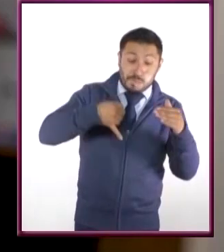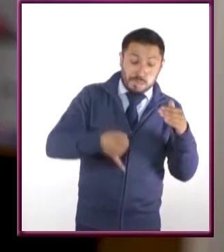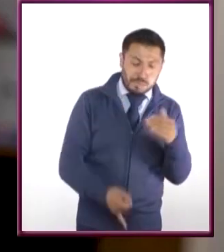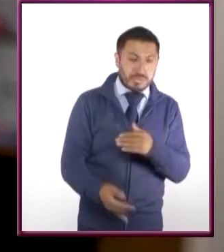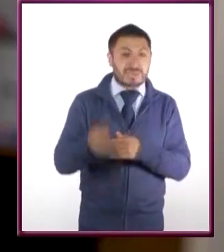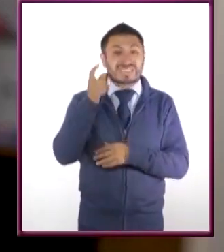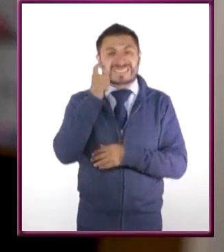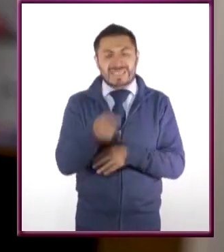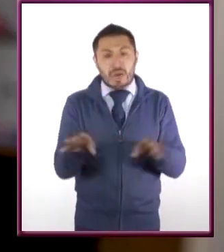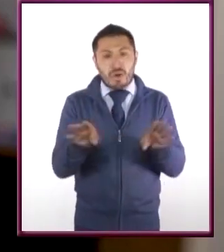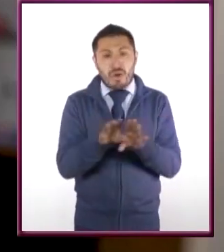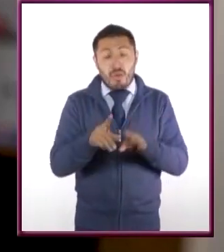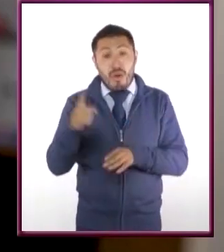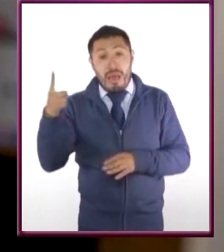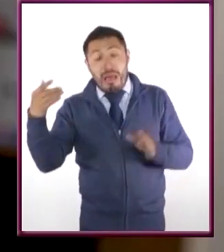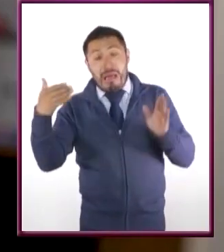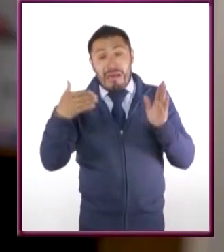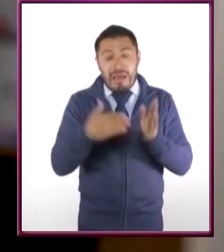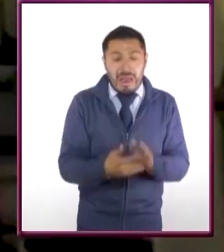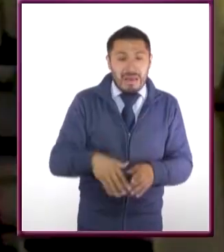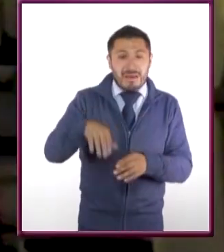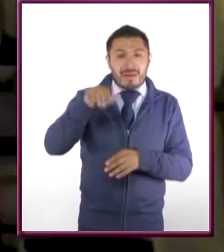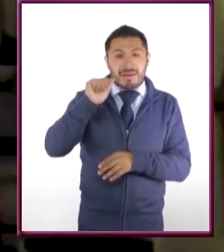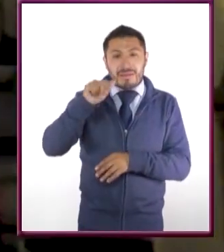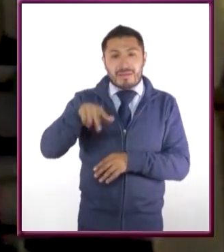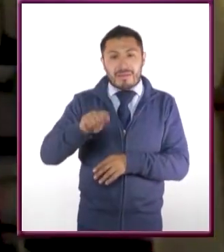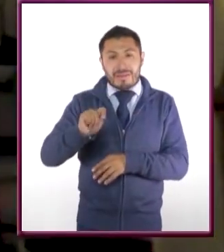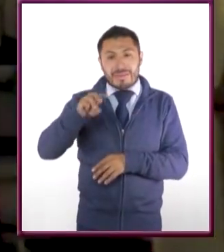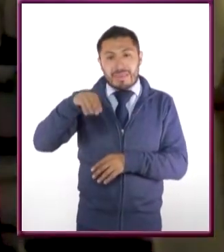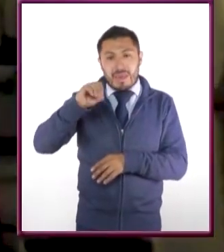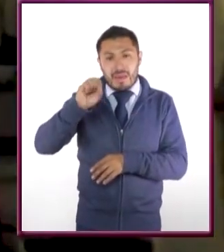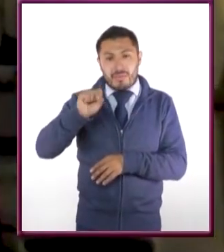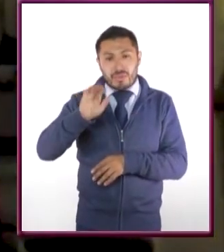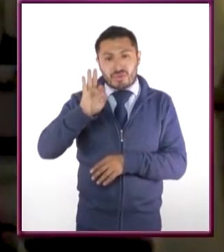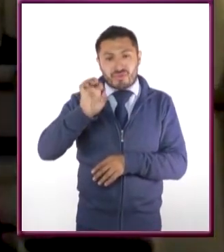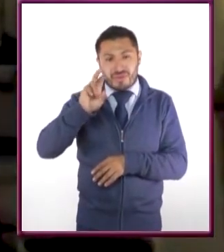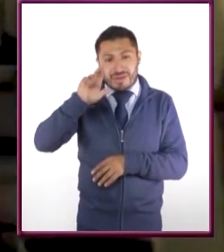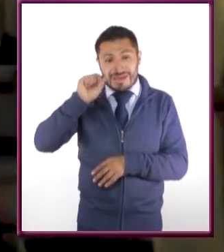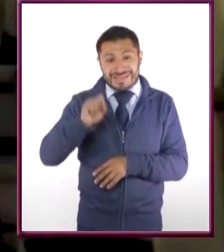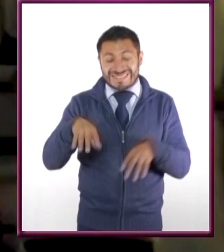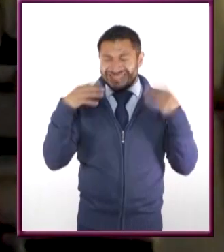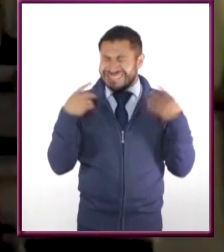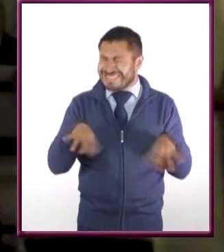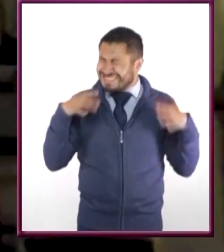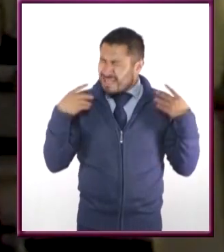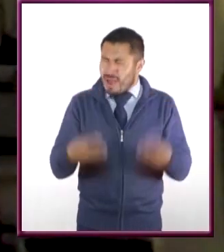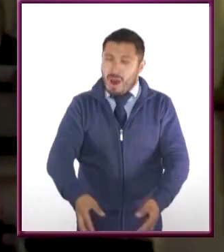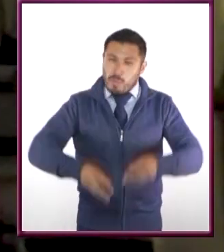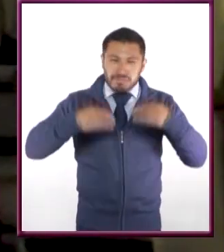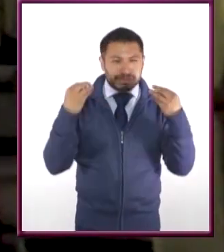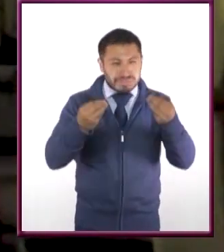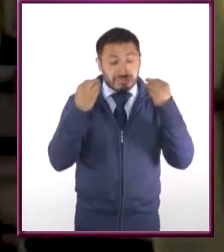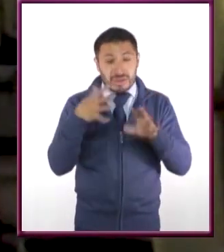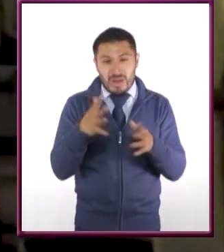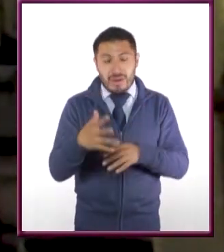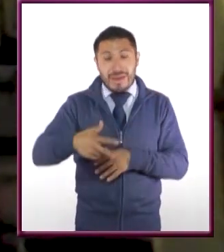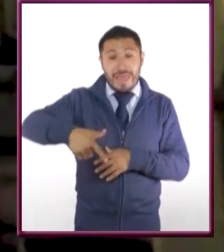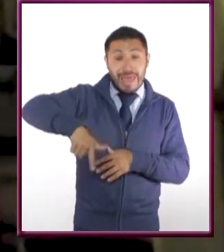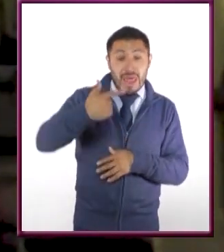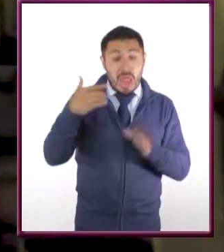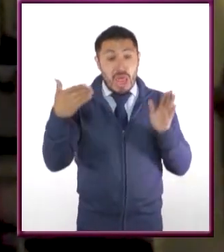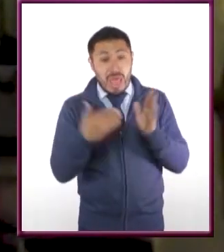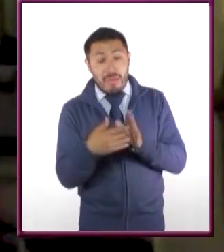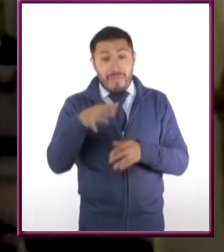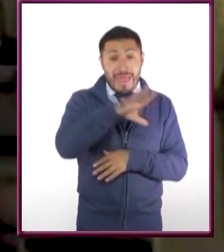de que sería alrededor de 1,000 atmósferas. Es tremendo. Eso equivale a algo parecido a